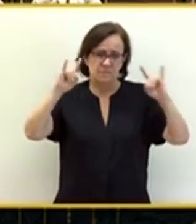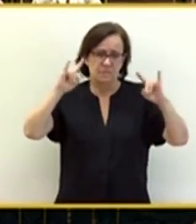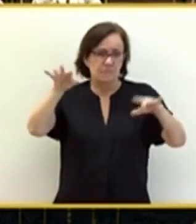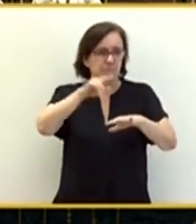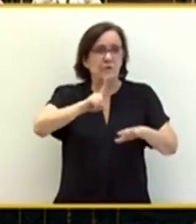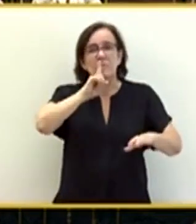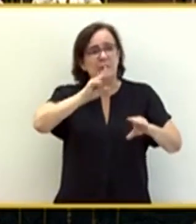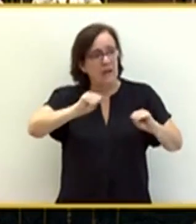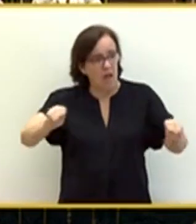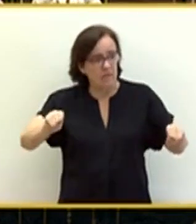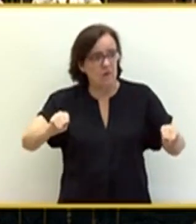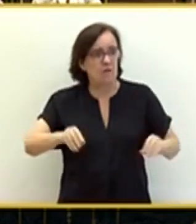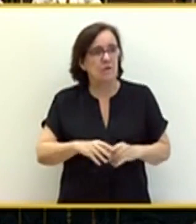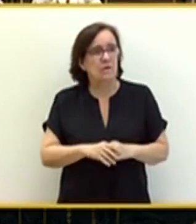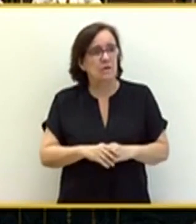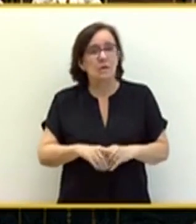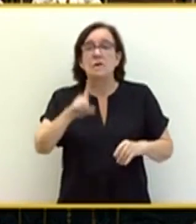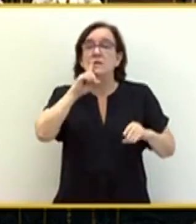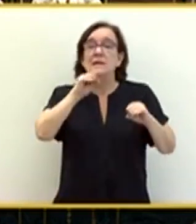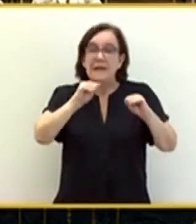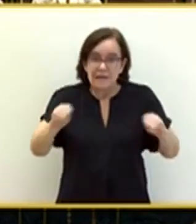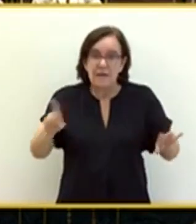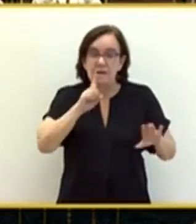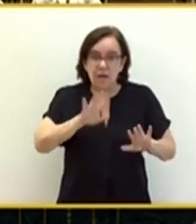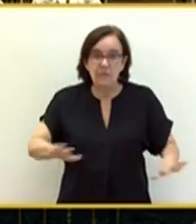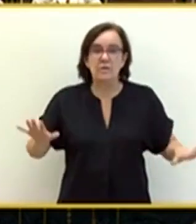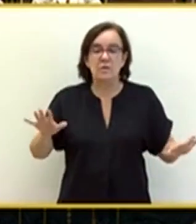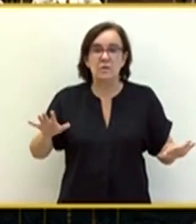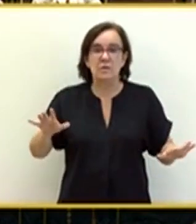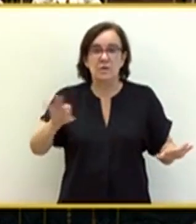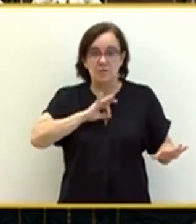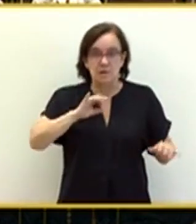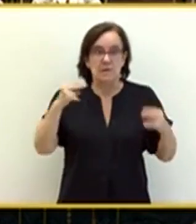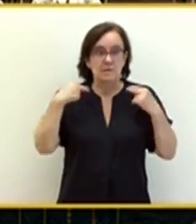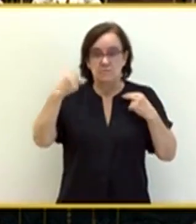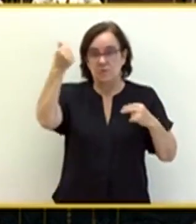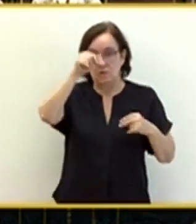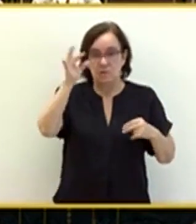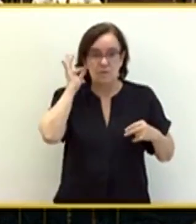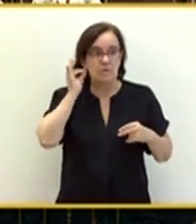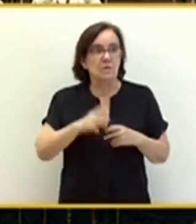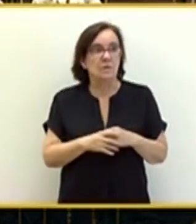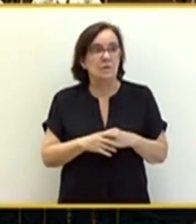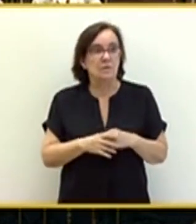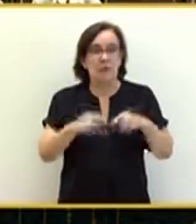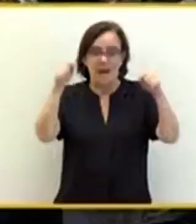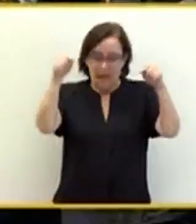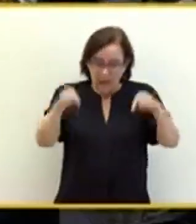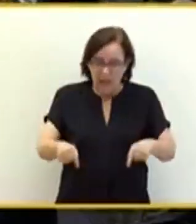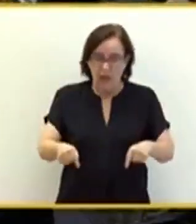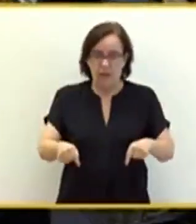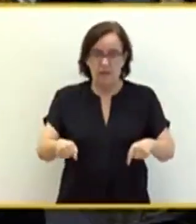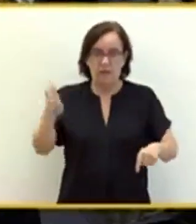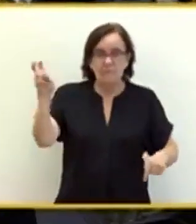diputados. Silencio. Silencio. Señores diputados y señoras diputadas. Aquí